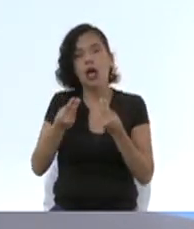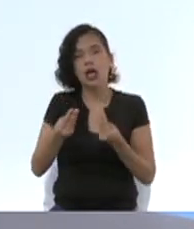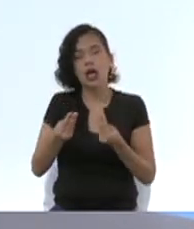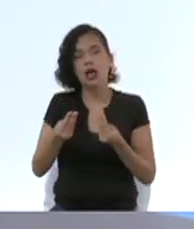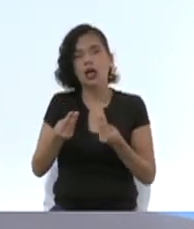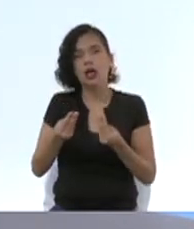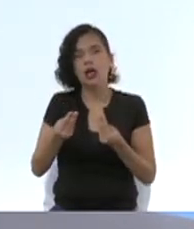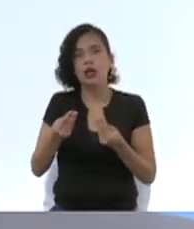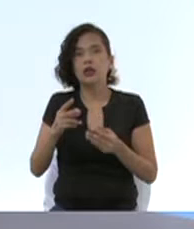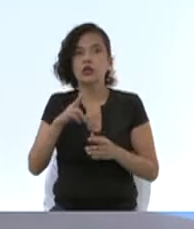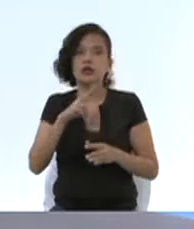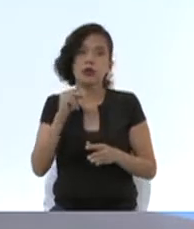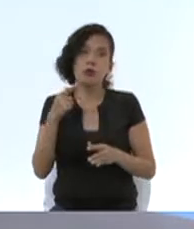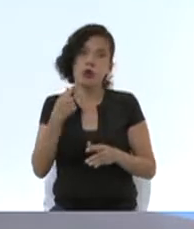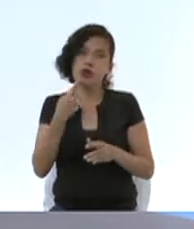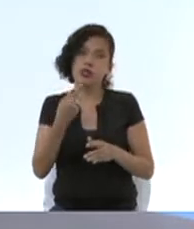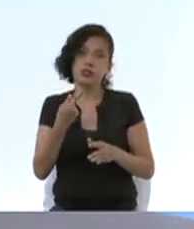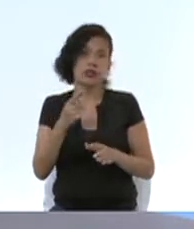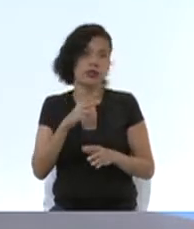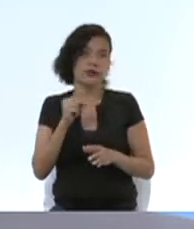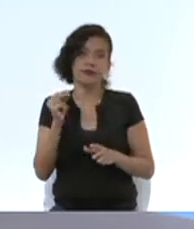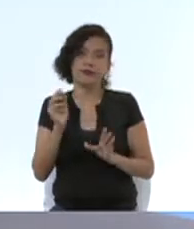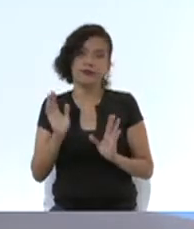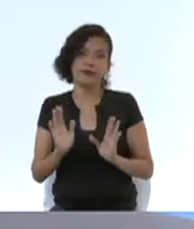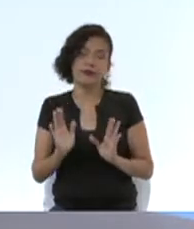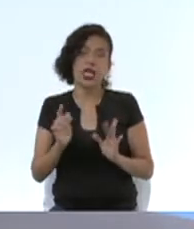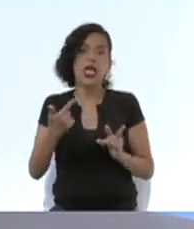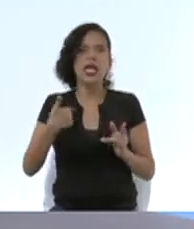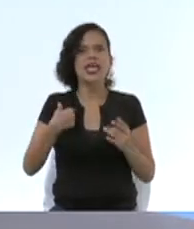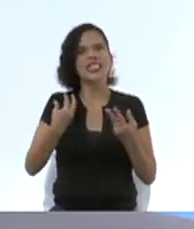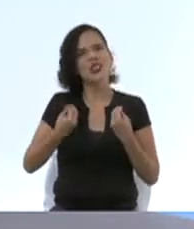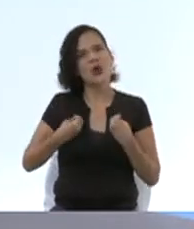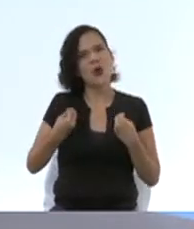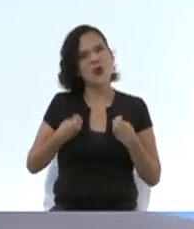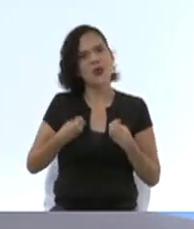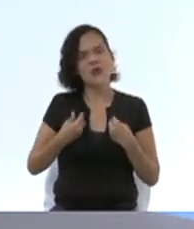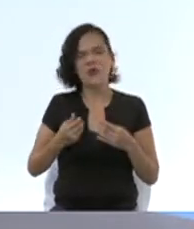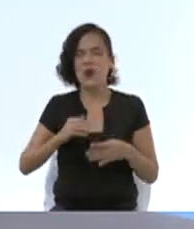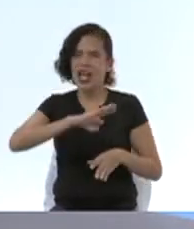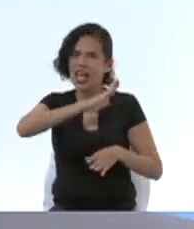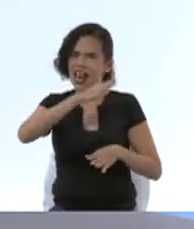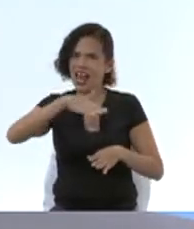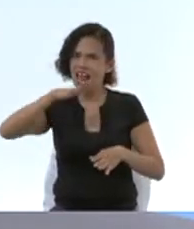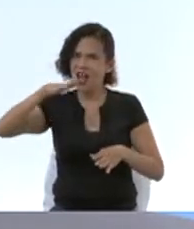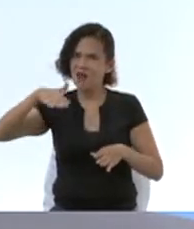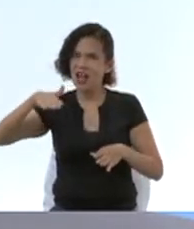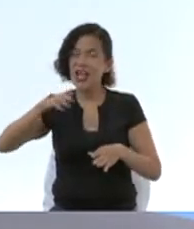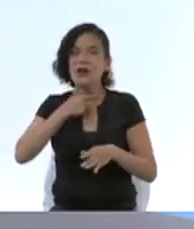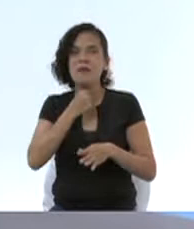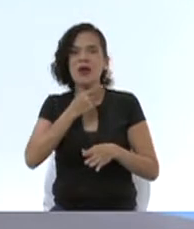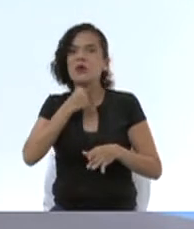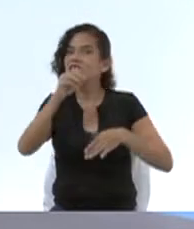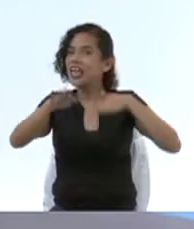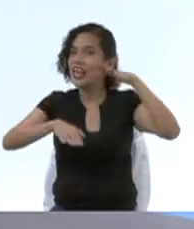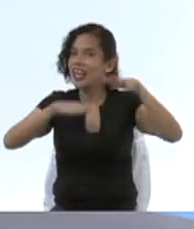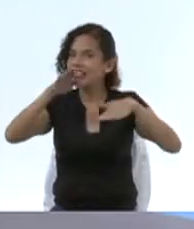no se lo puedo negar. Y yo vivo en el agua y me encanta